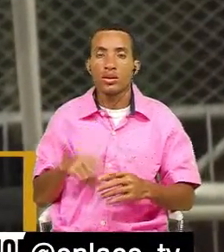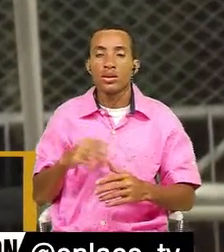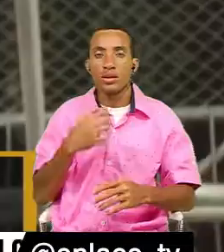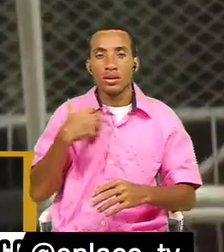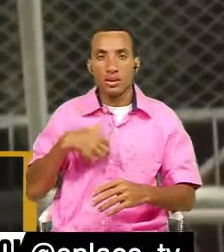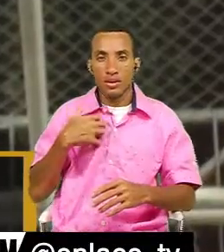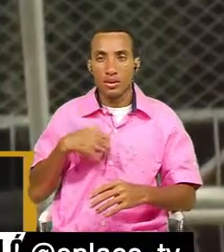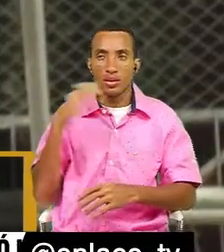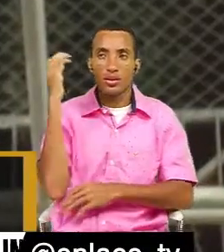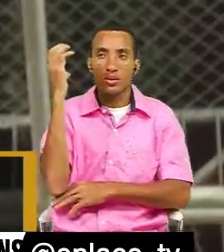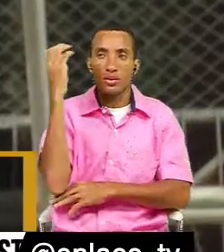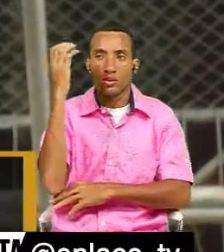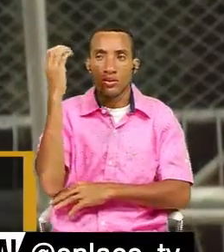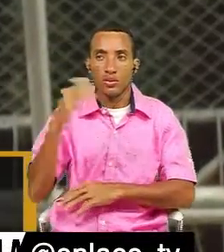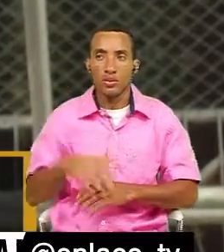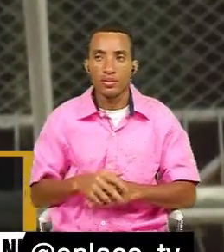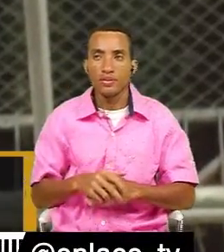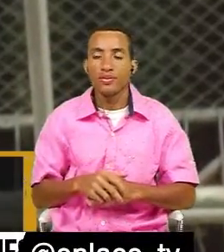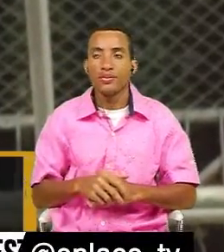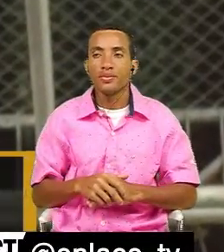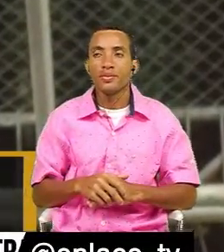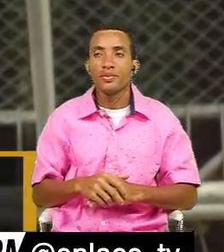Argentina y Colombia.